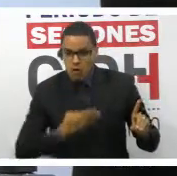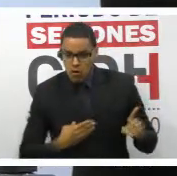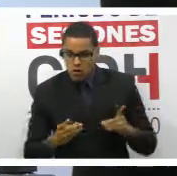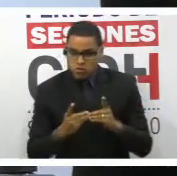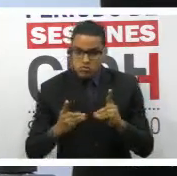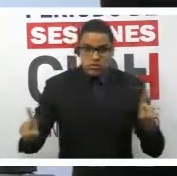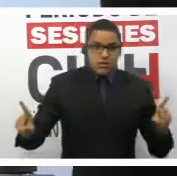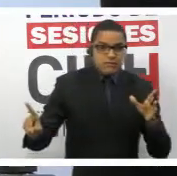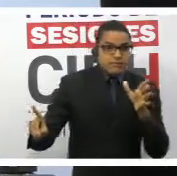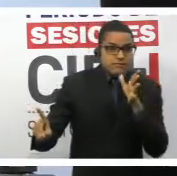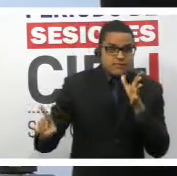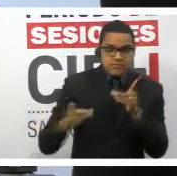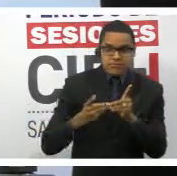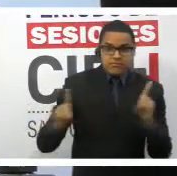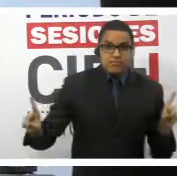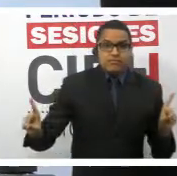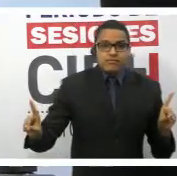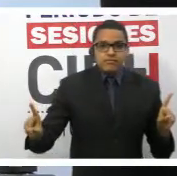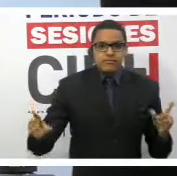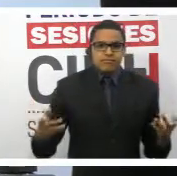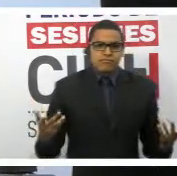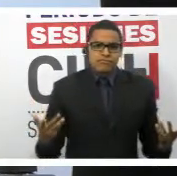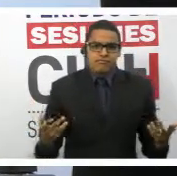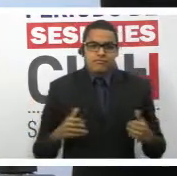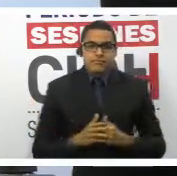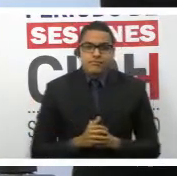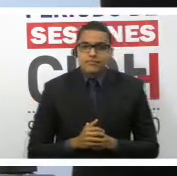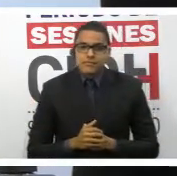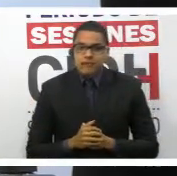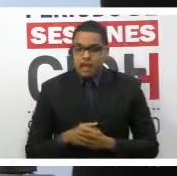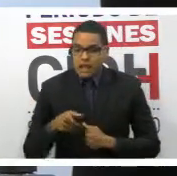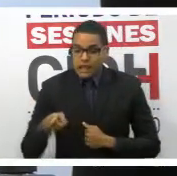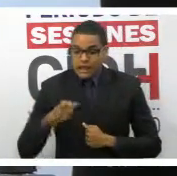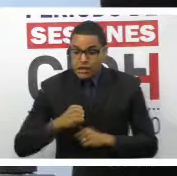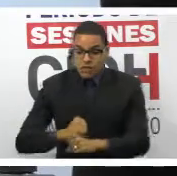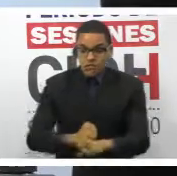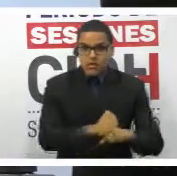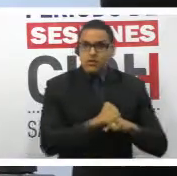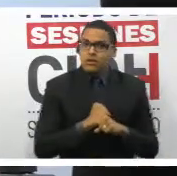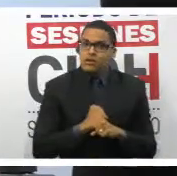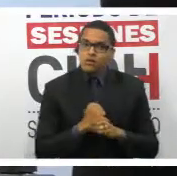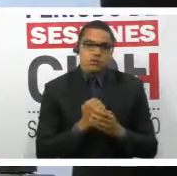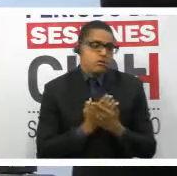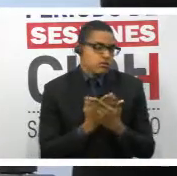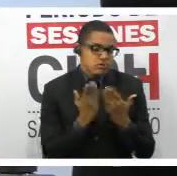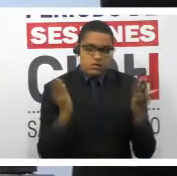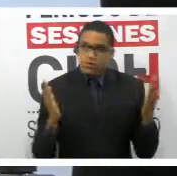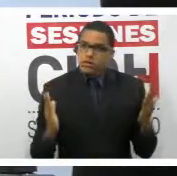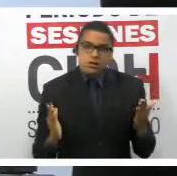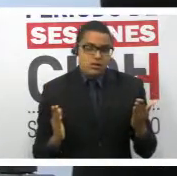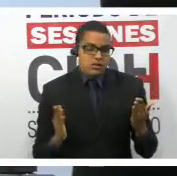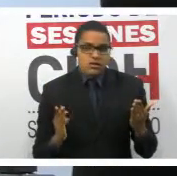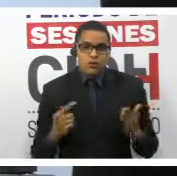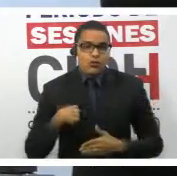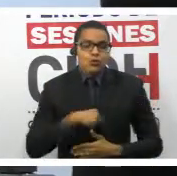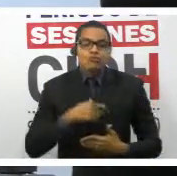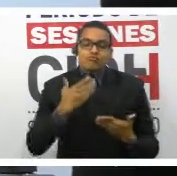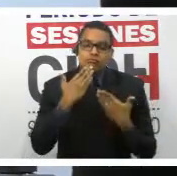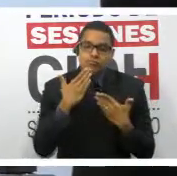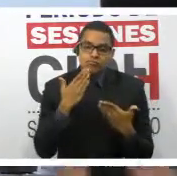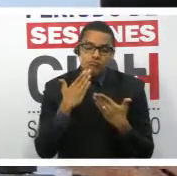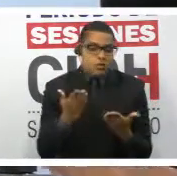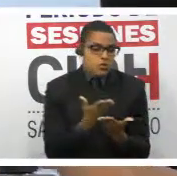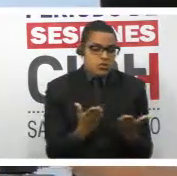es una población de especial vulnerabilidad le agradecemos que la estén tomando en